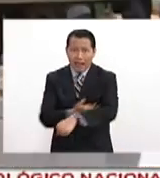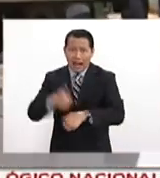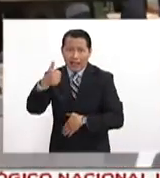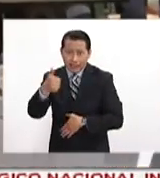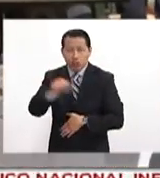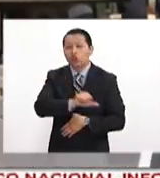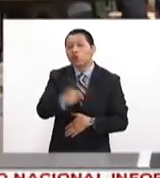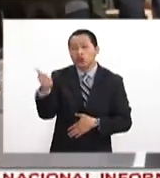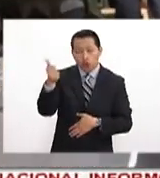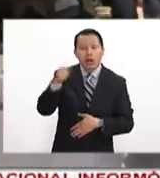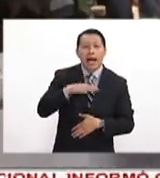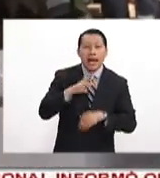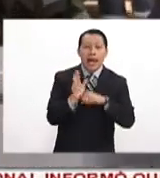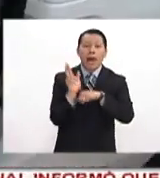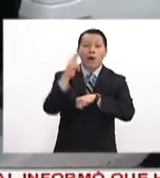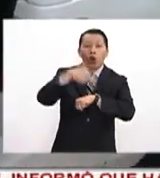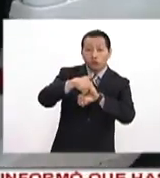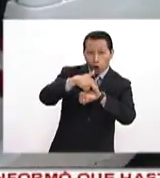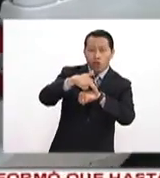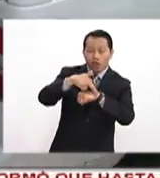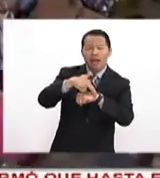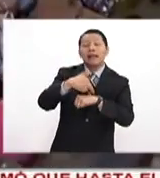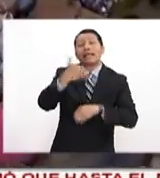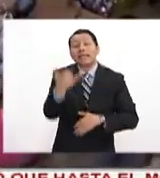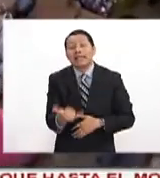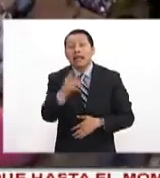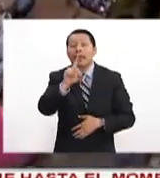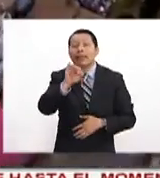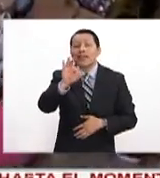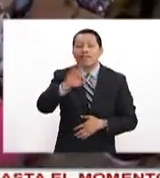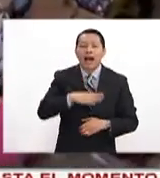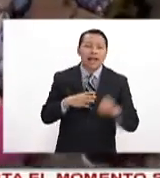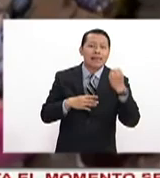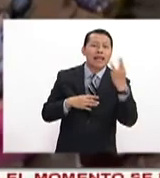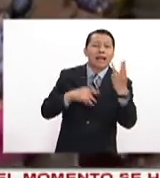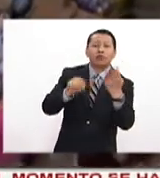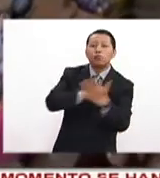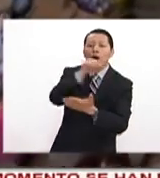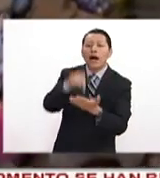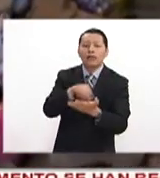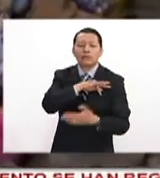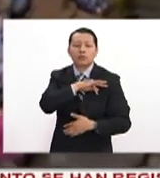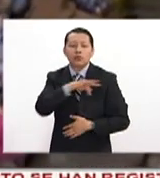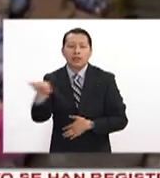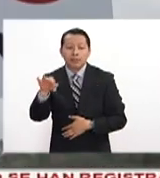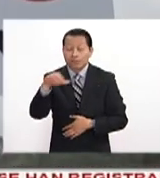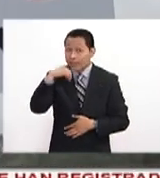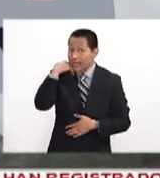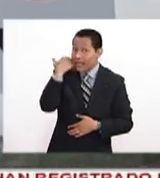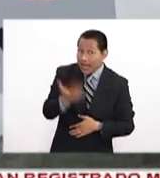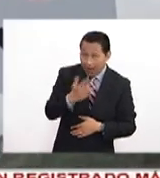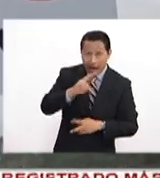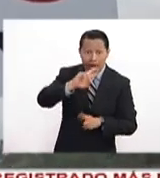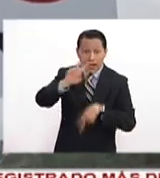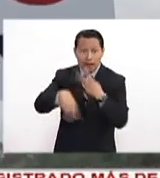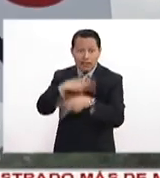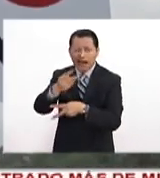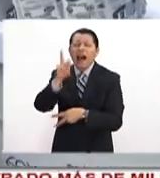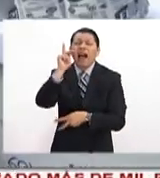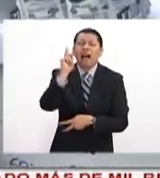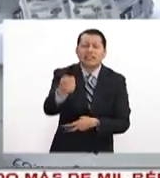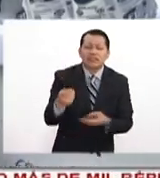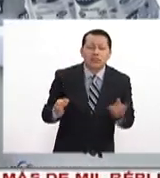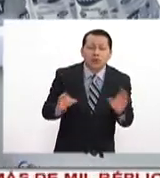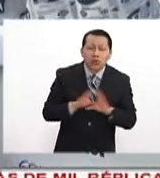en el Monumento a la Revolución, mientras que el DIF habilitó 3 sedes como centros de acopio. Si usted desea acudir a alguno de estos, tenga en cuenta